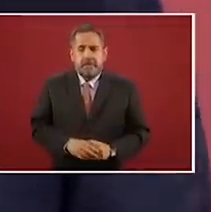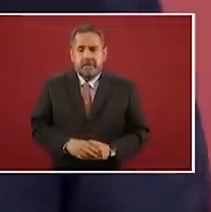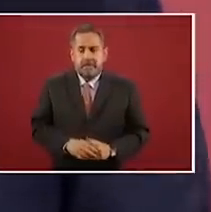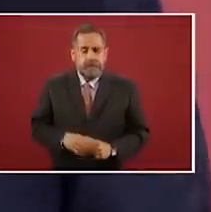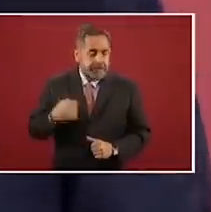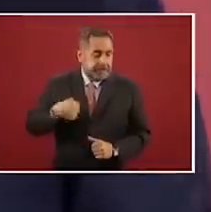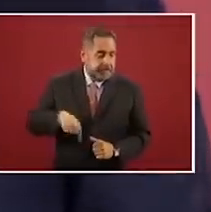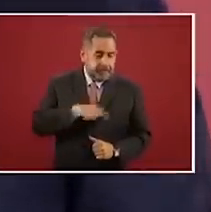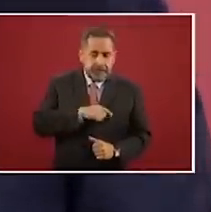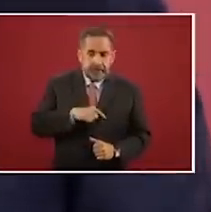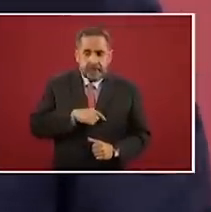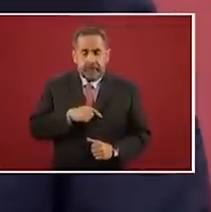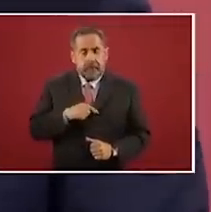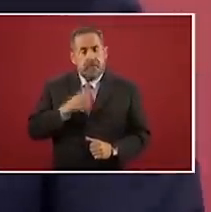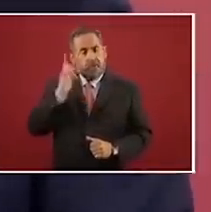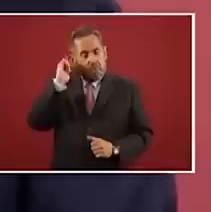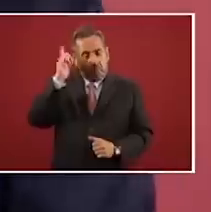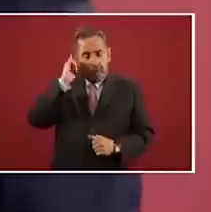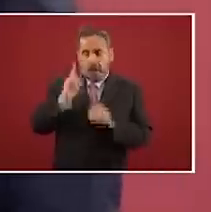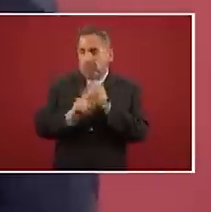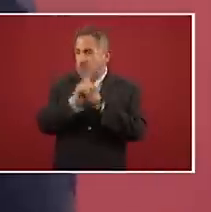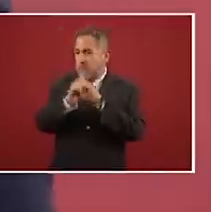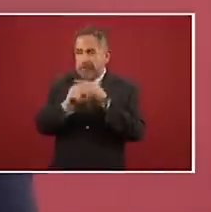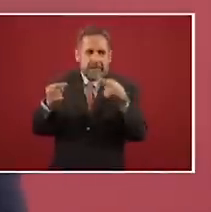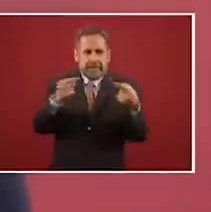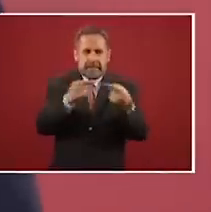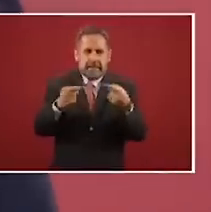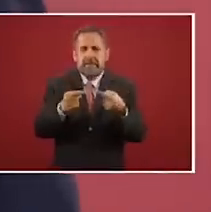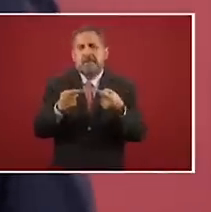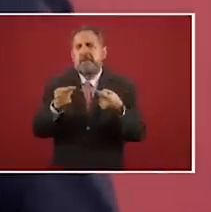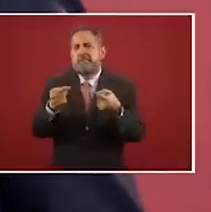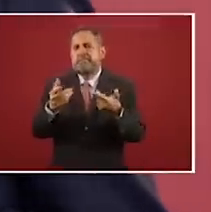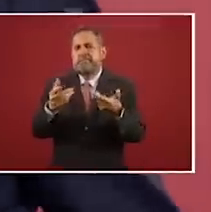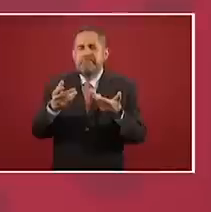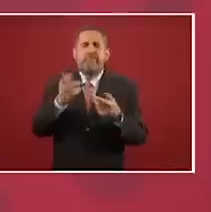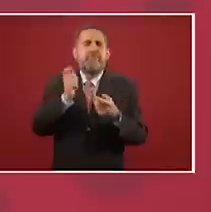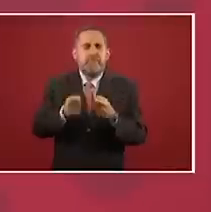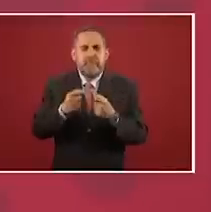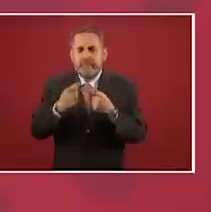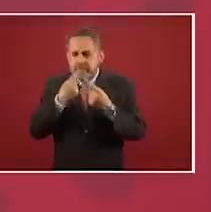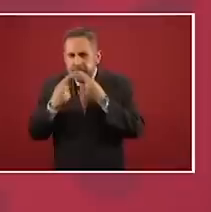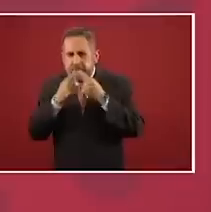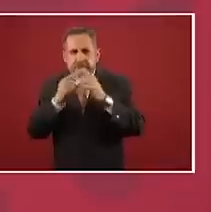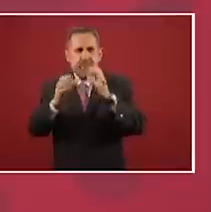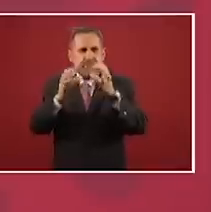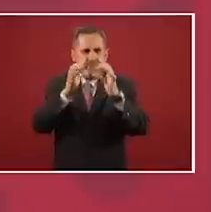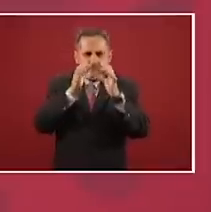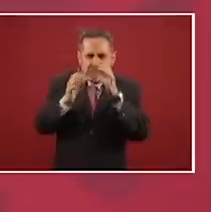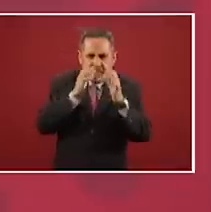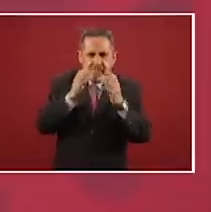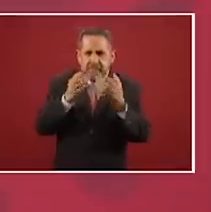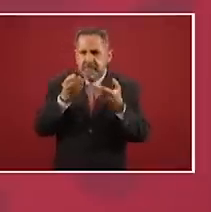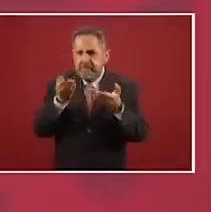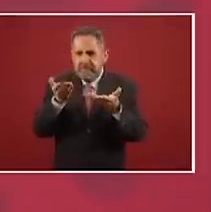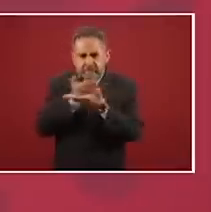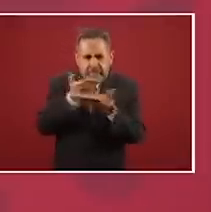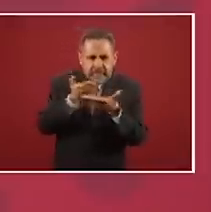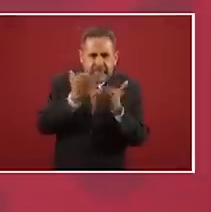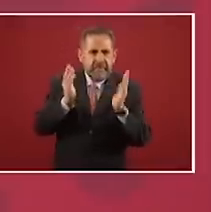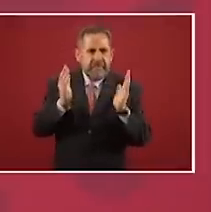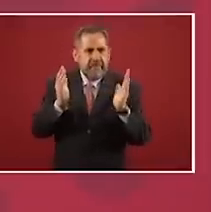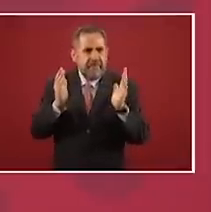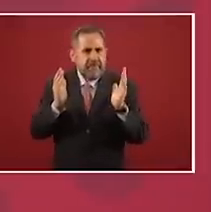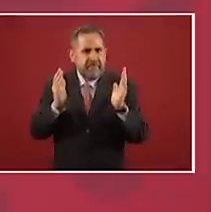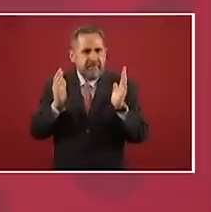queremos que se solucionen los conflictos mediante el diálogo y